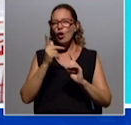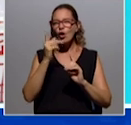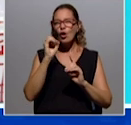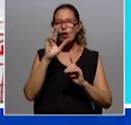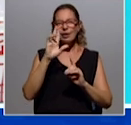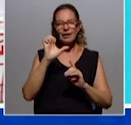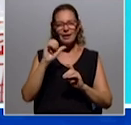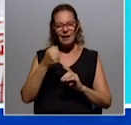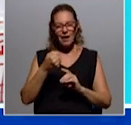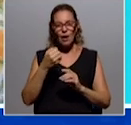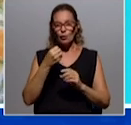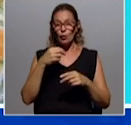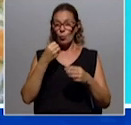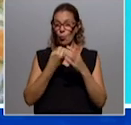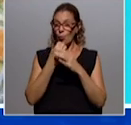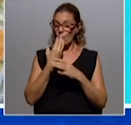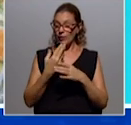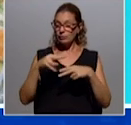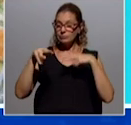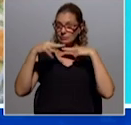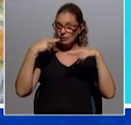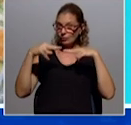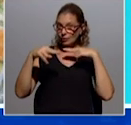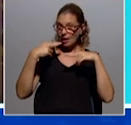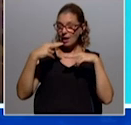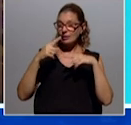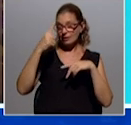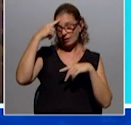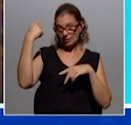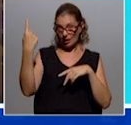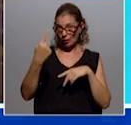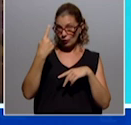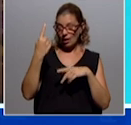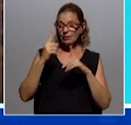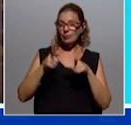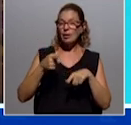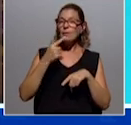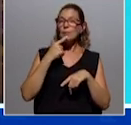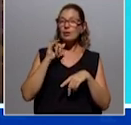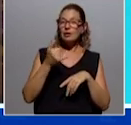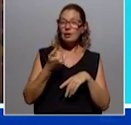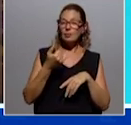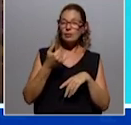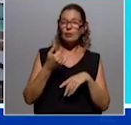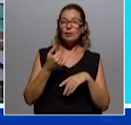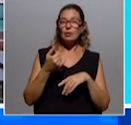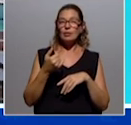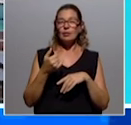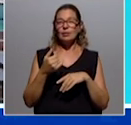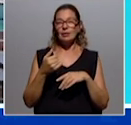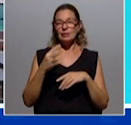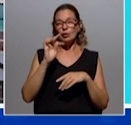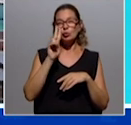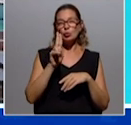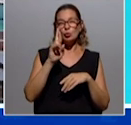buenos restaurantes con gastronomía tradicional, incluso restaurantes internacionales como por ejemplo los tradicionales kebab de